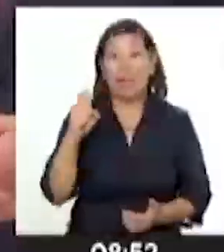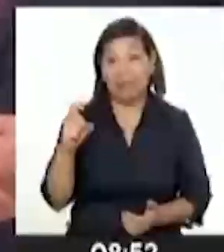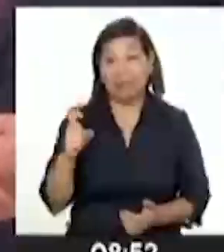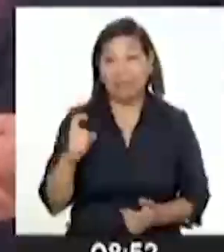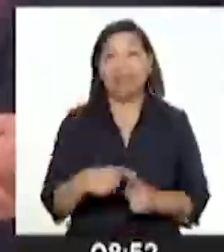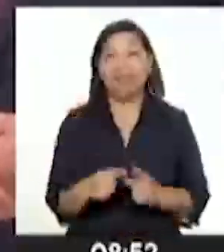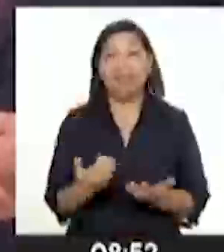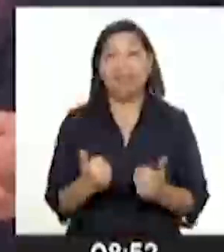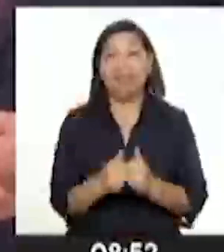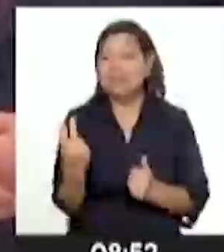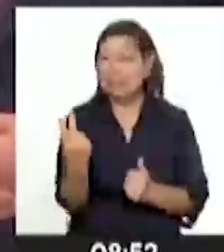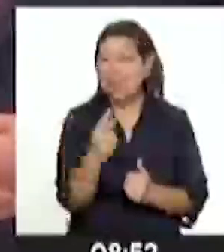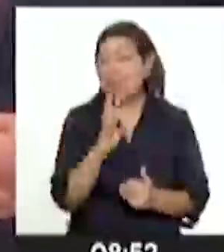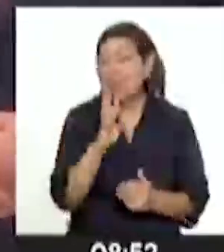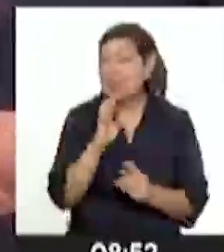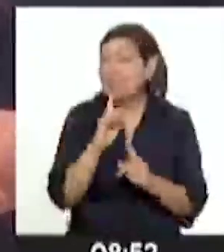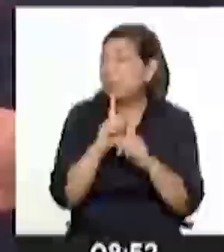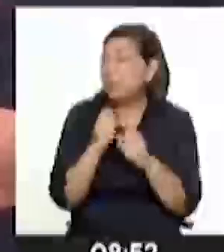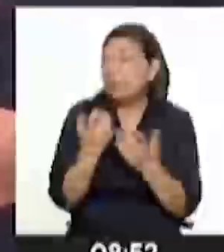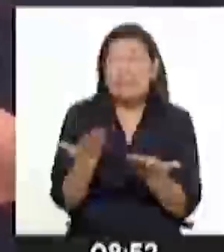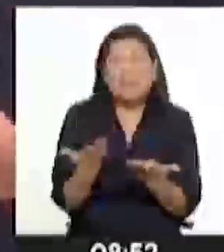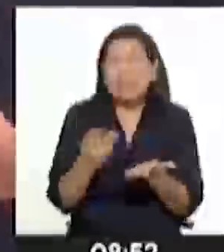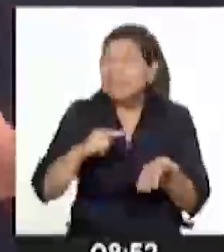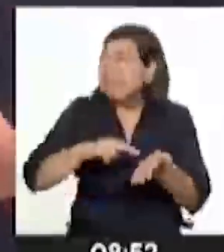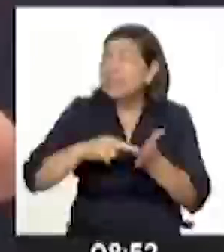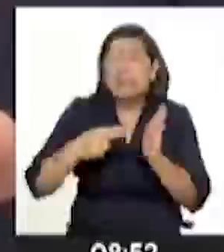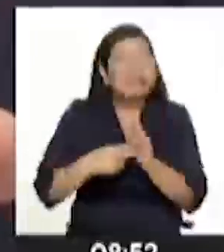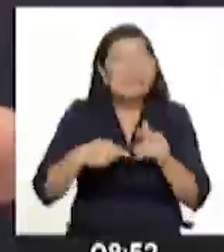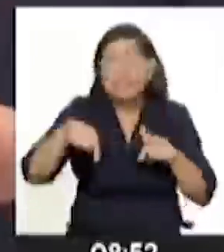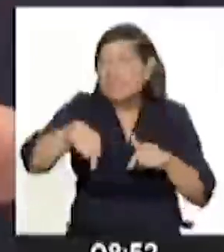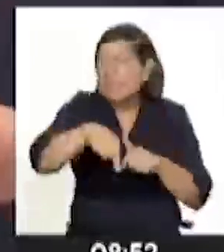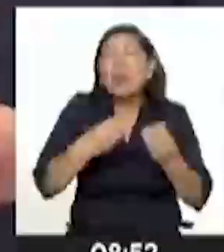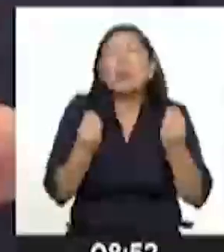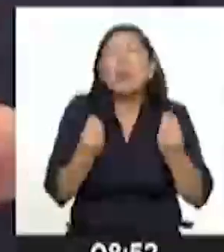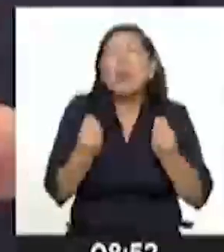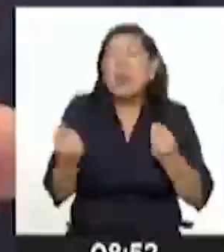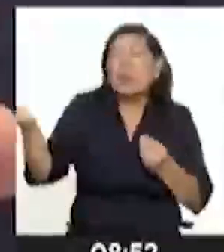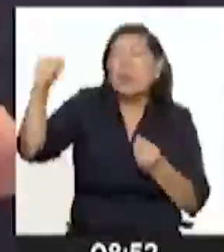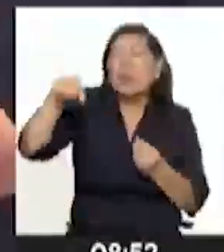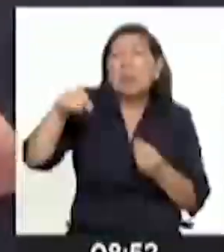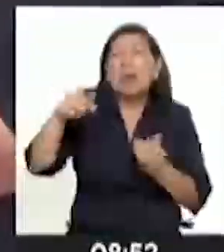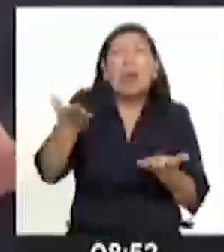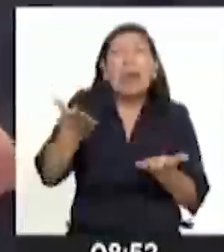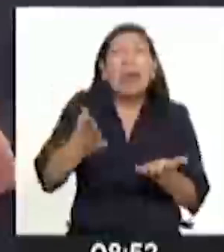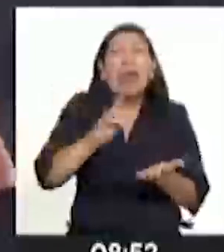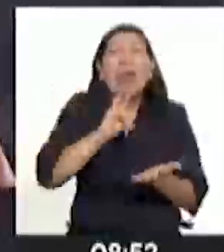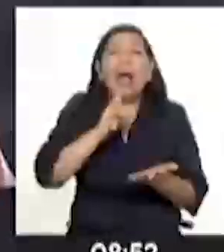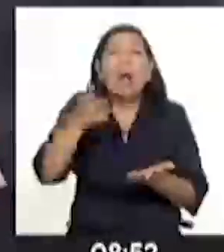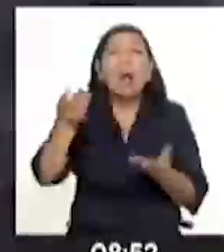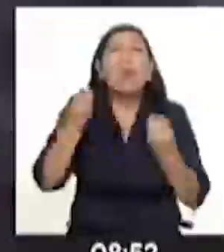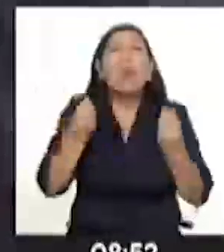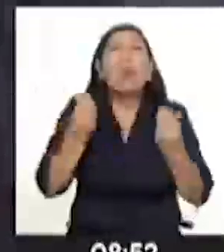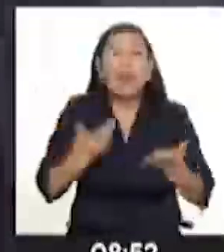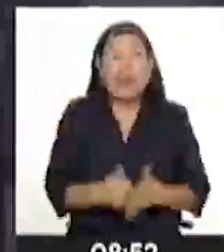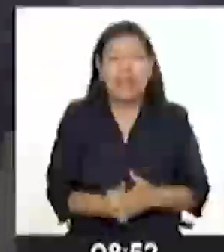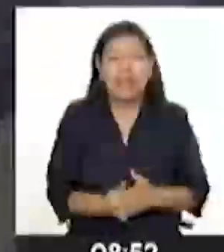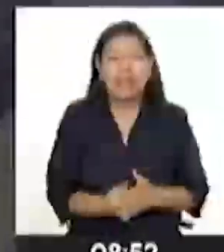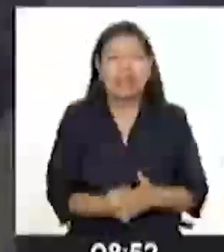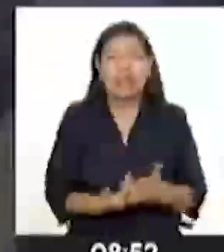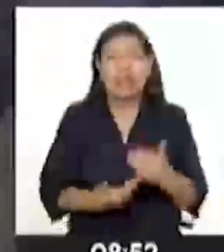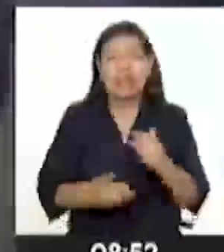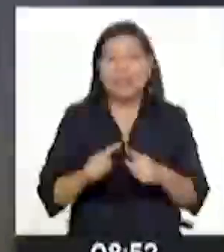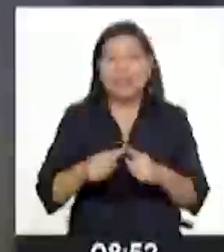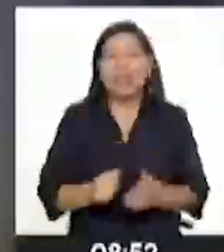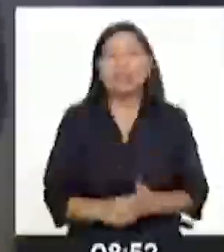Voy a conversar con ellos para hablar acerca de lo que significa la presencia de autoridades peruanas en este evento. ¿Cómo están? Buenos días, bienvenidos a